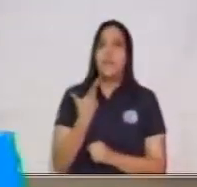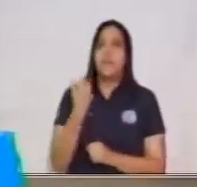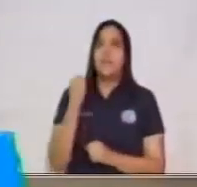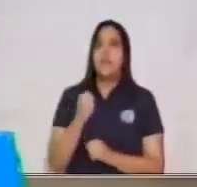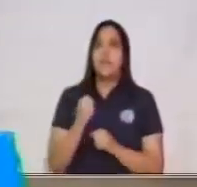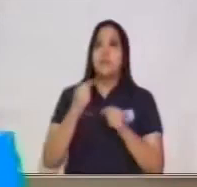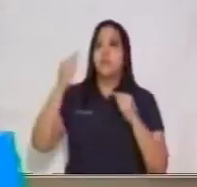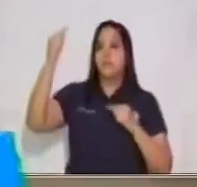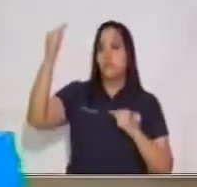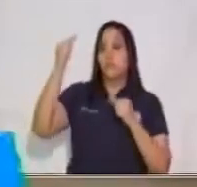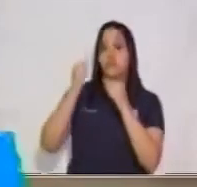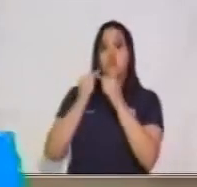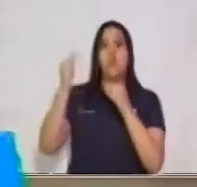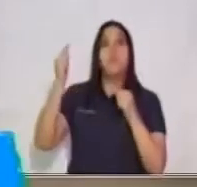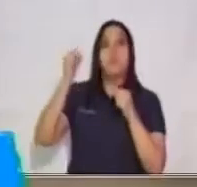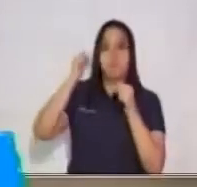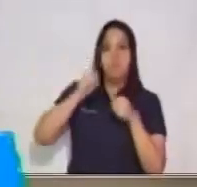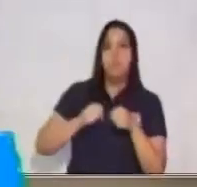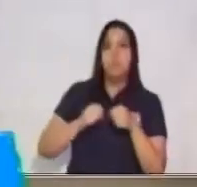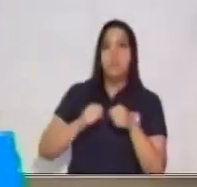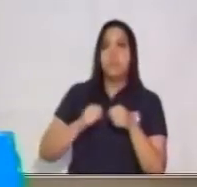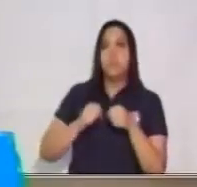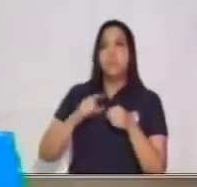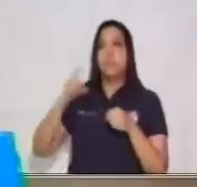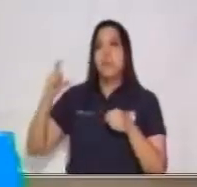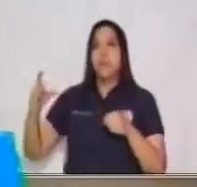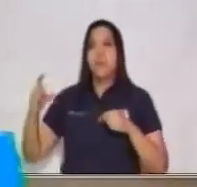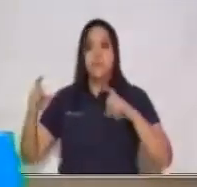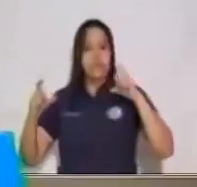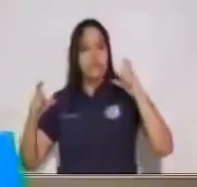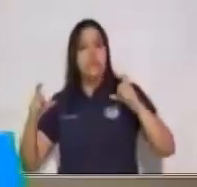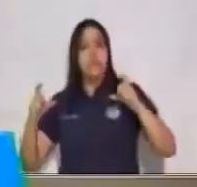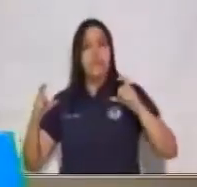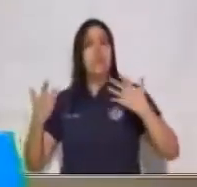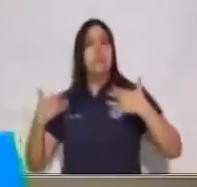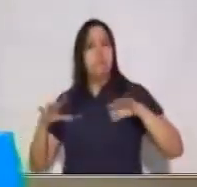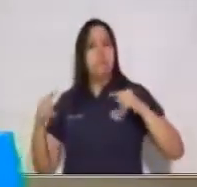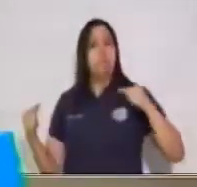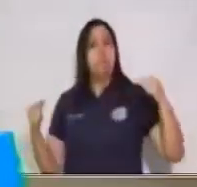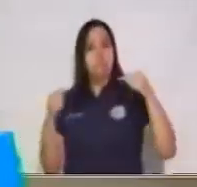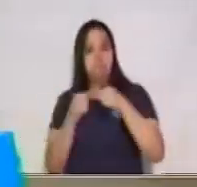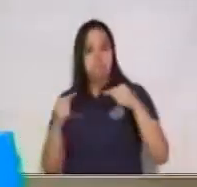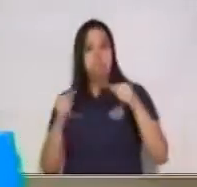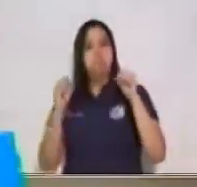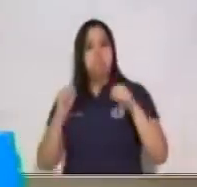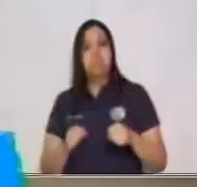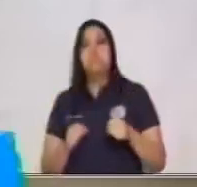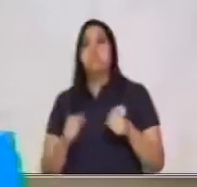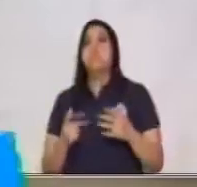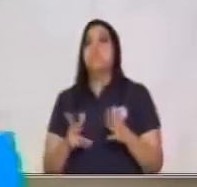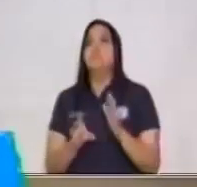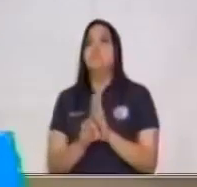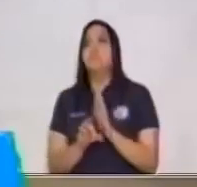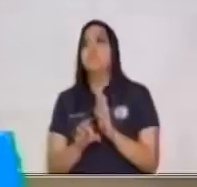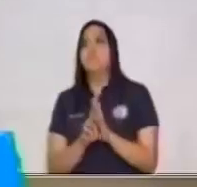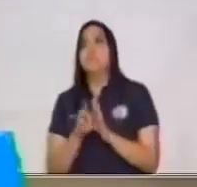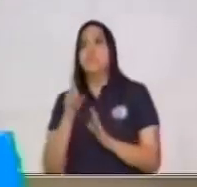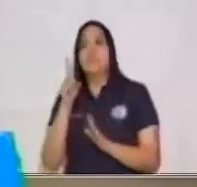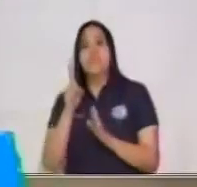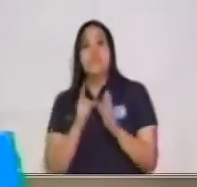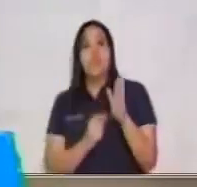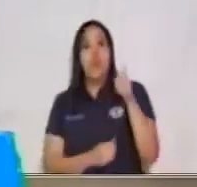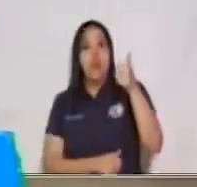B, uno frente al otro. Vértice C, lado C, uno frente al otro. Si aquí está el vértice